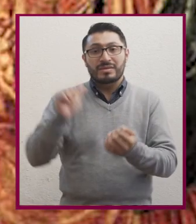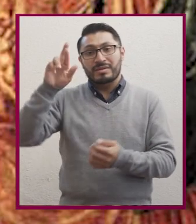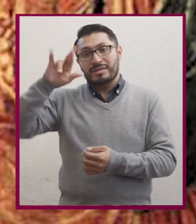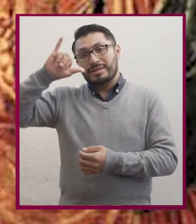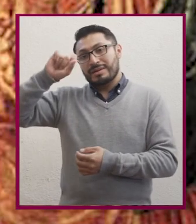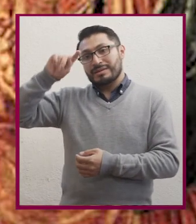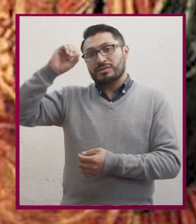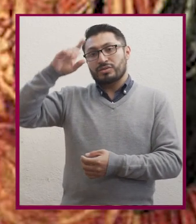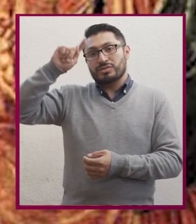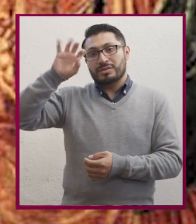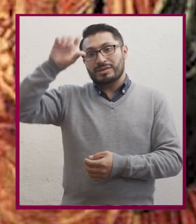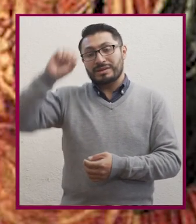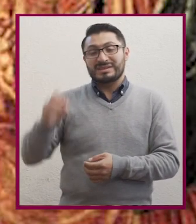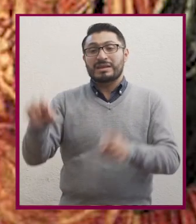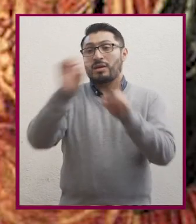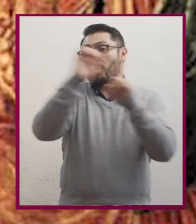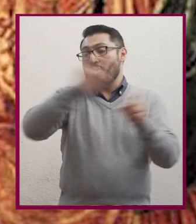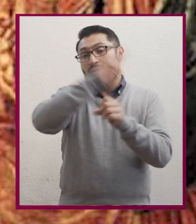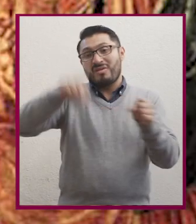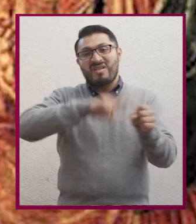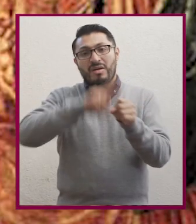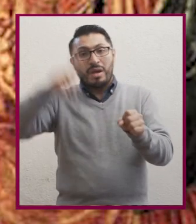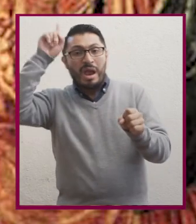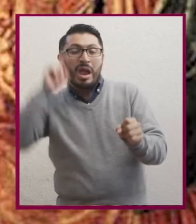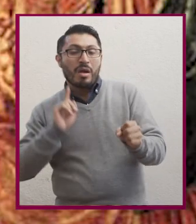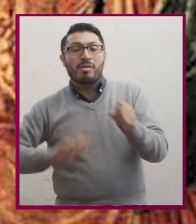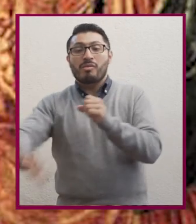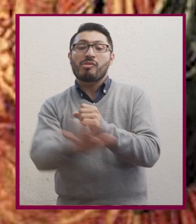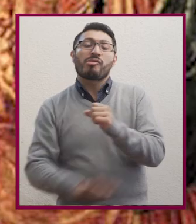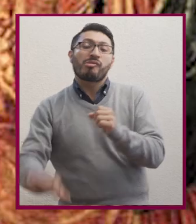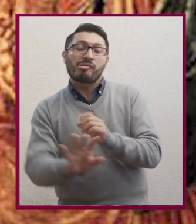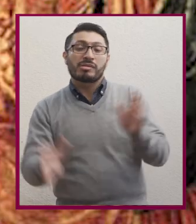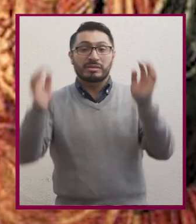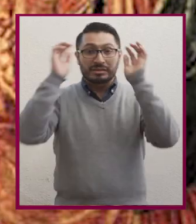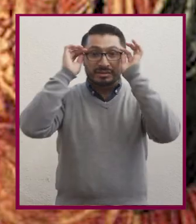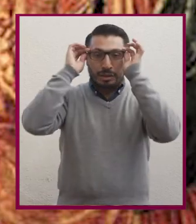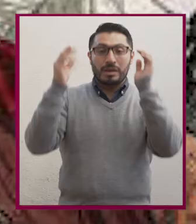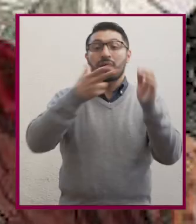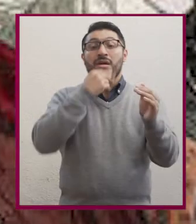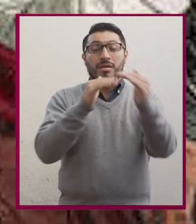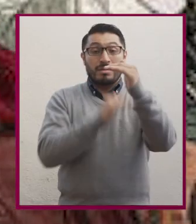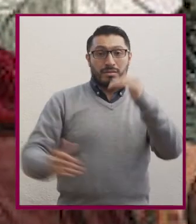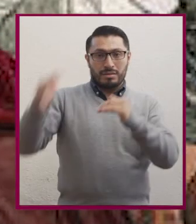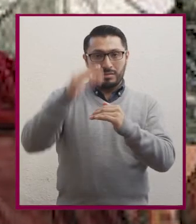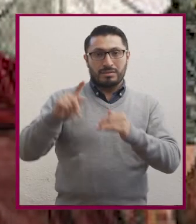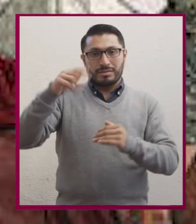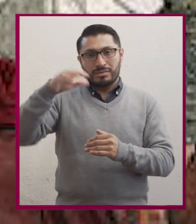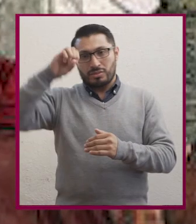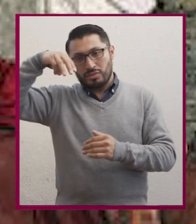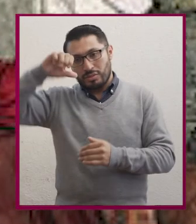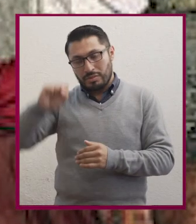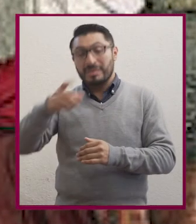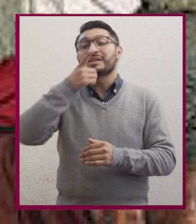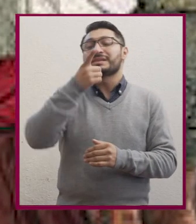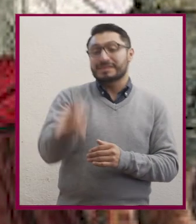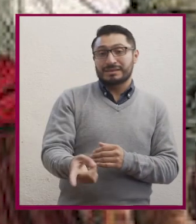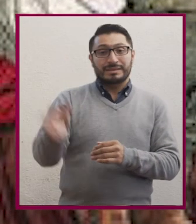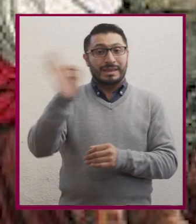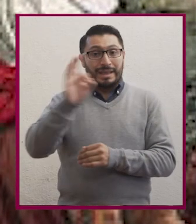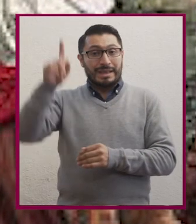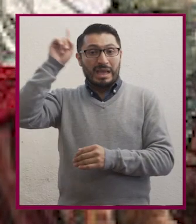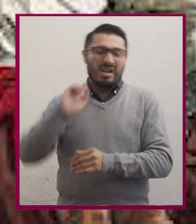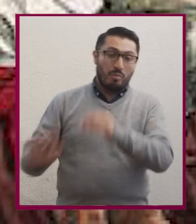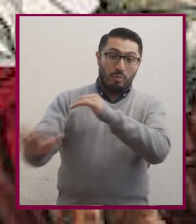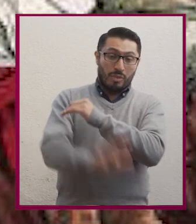Aristóteles, que eran el orden natural que las mujeres estuvieran subordinadas a los hombres. Tomás de Aquino agrega que sin la